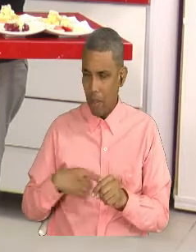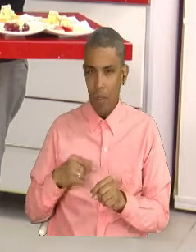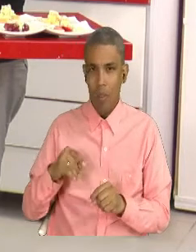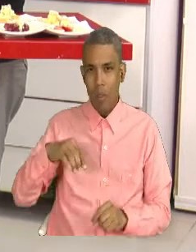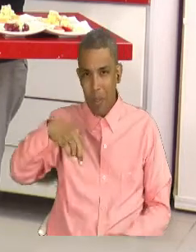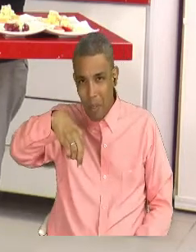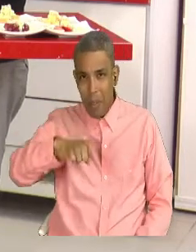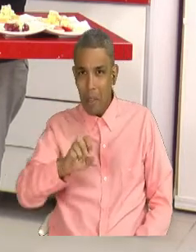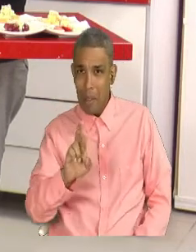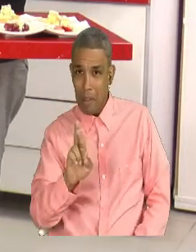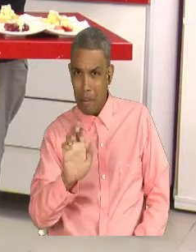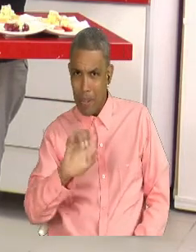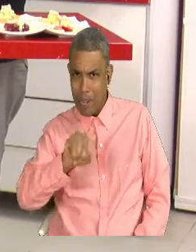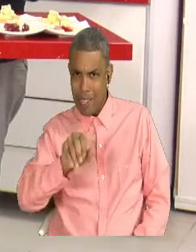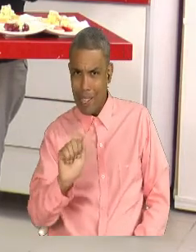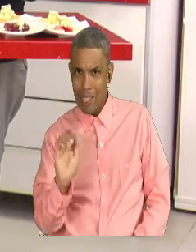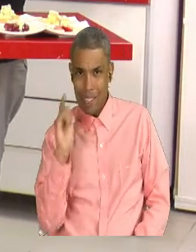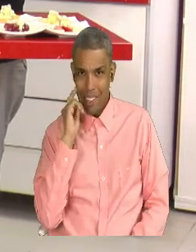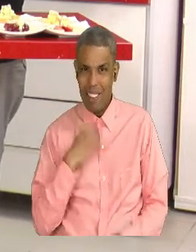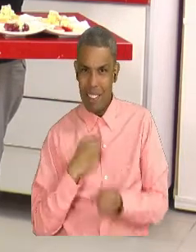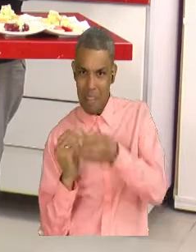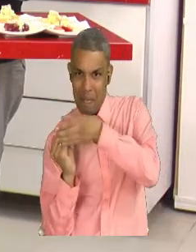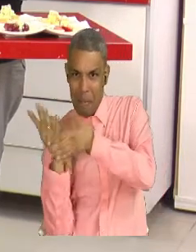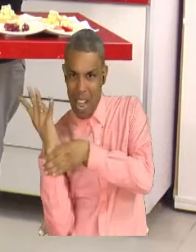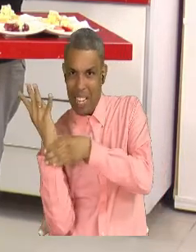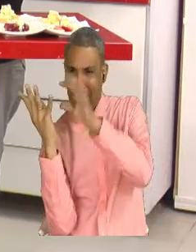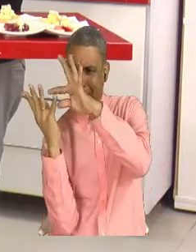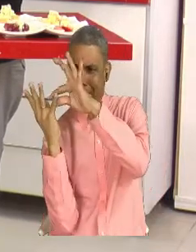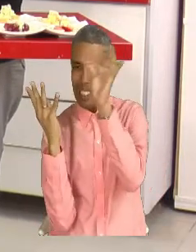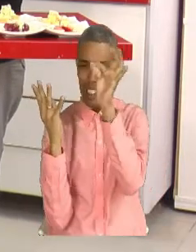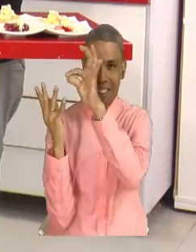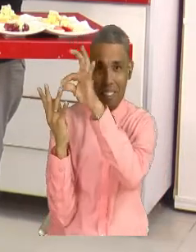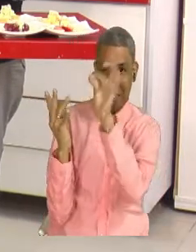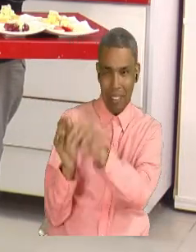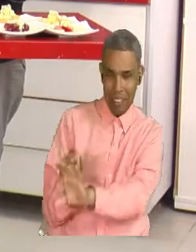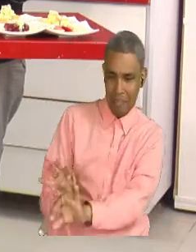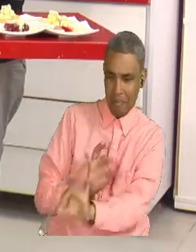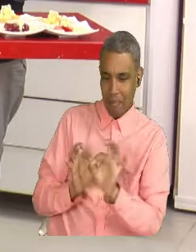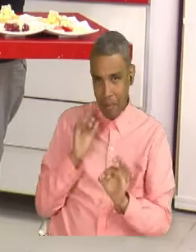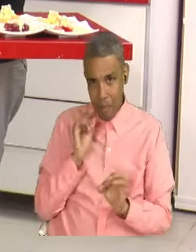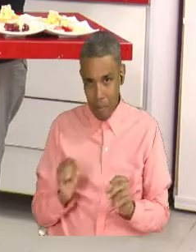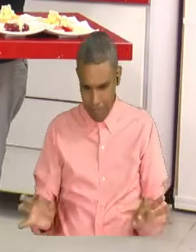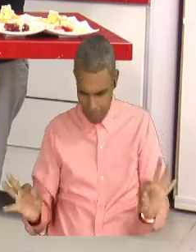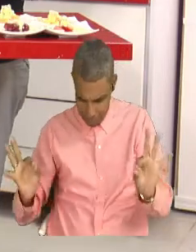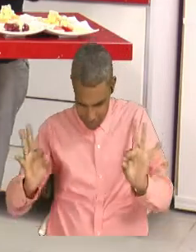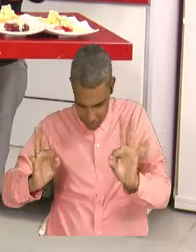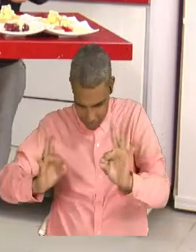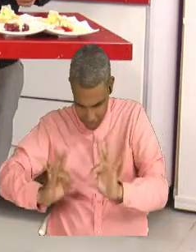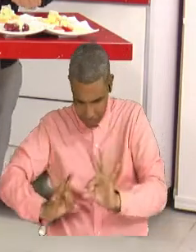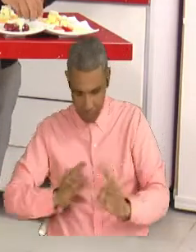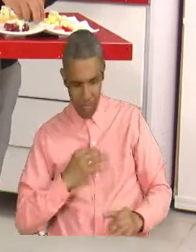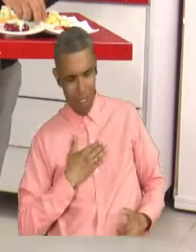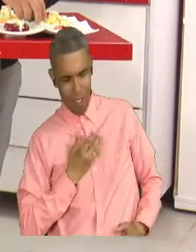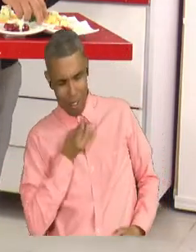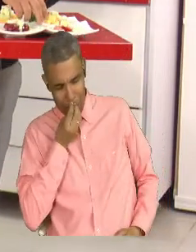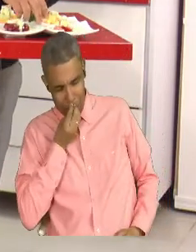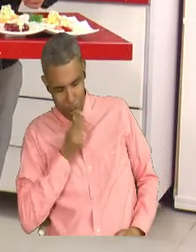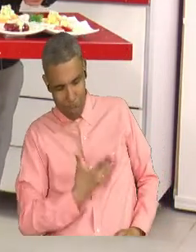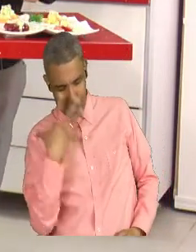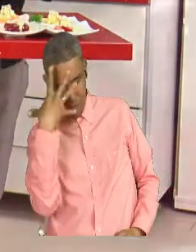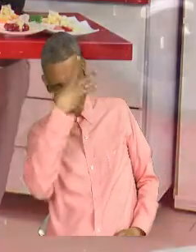Ay, me quedó hermoso. Claro, claro. La idea es, yo creo que en la casa, las amas de casa que nos